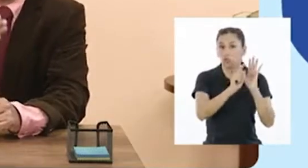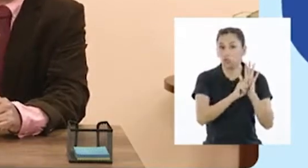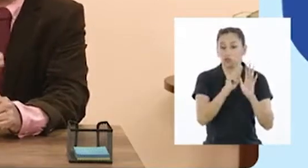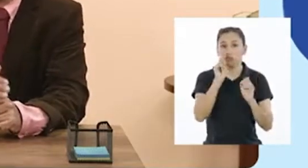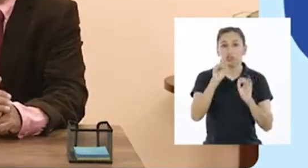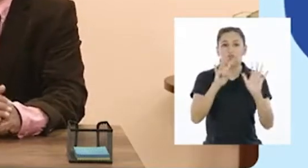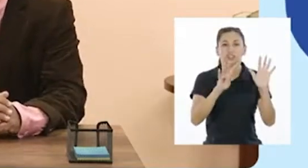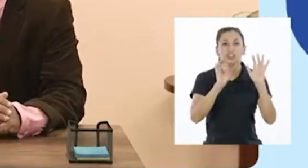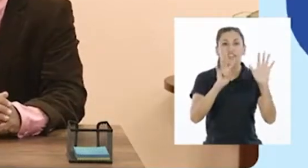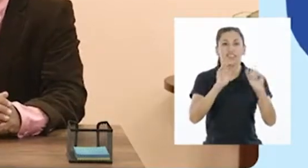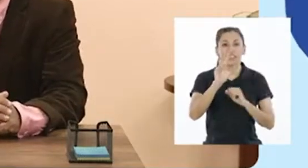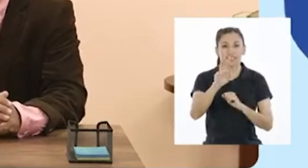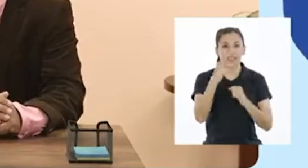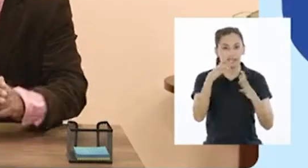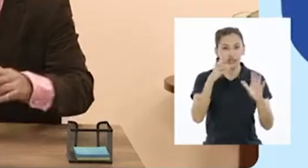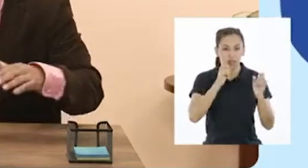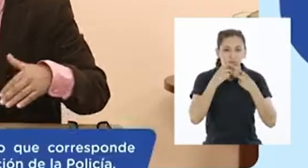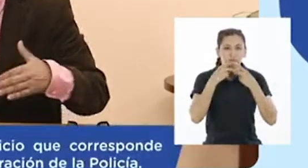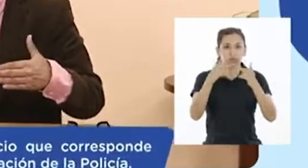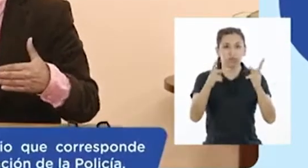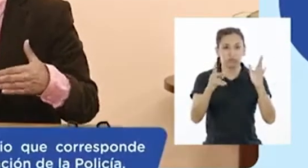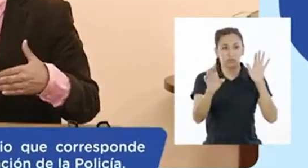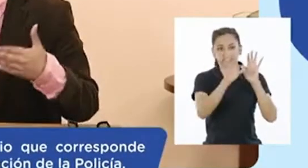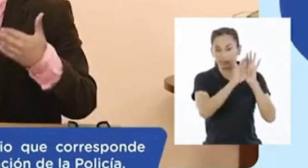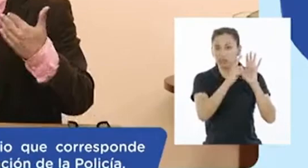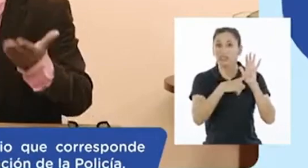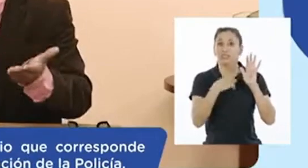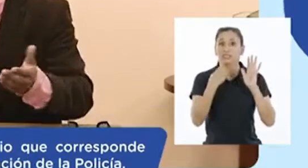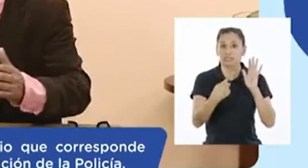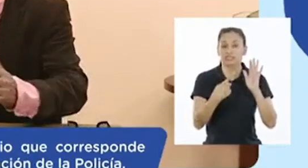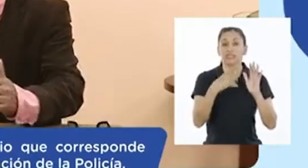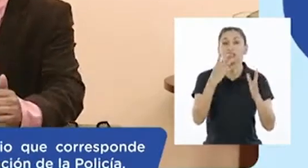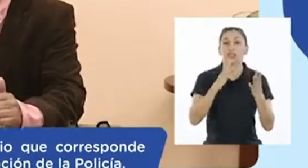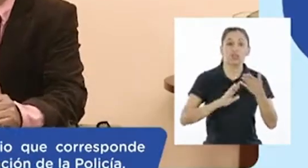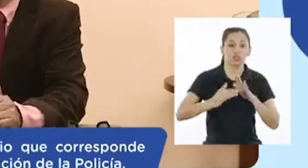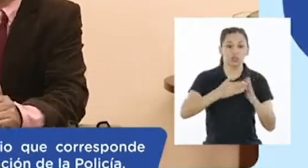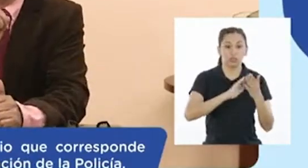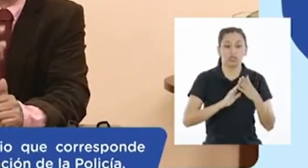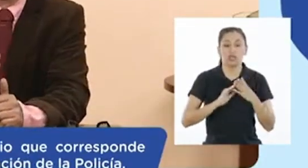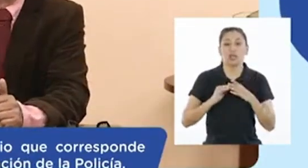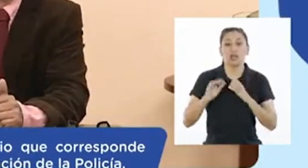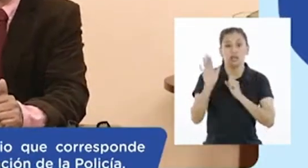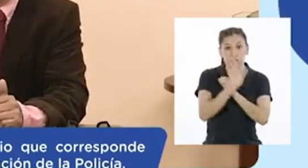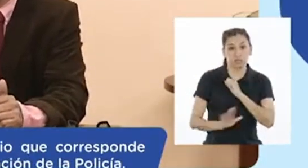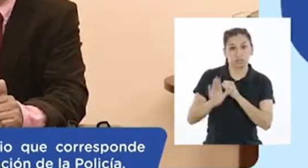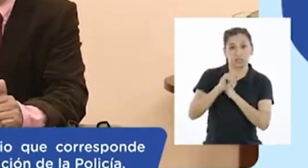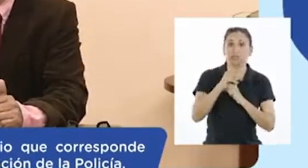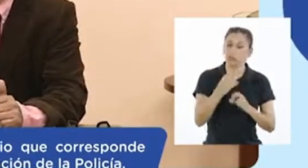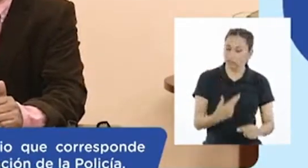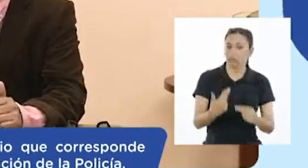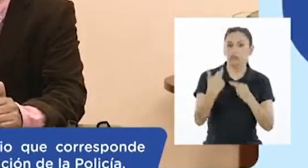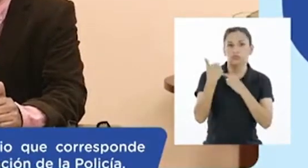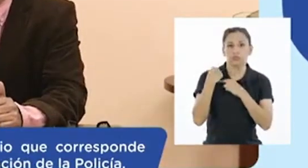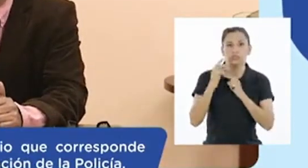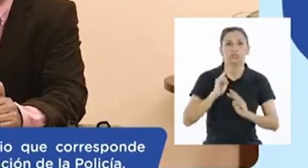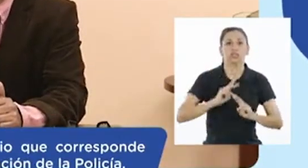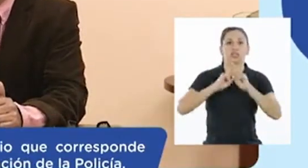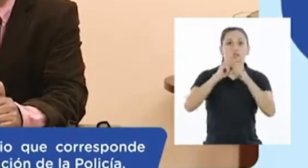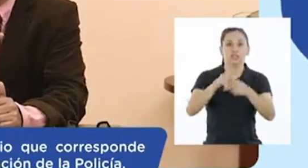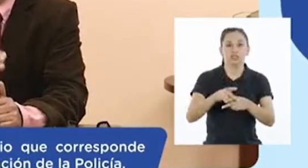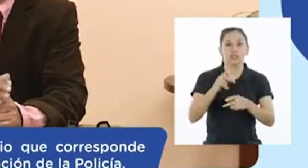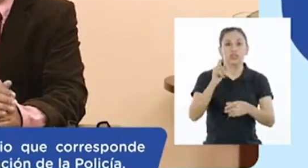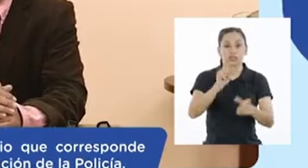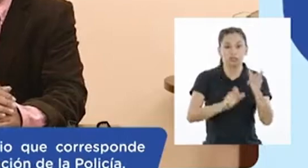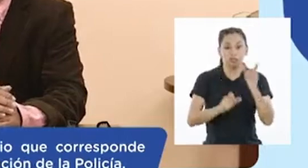las condiciones para ello, al establecer que la seguridad ciudadana es un servicio que corresponde prestar